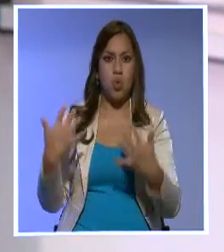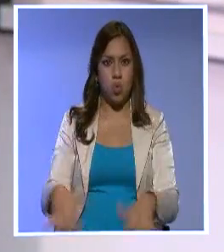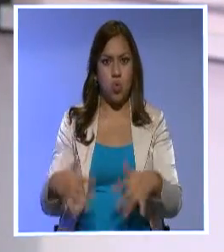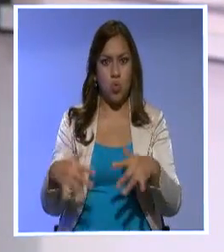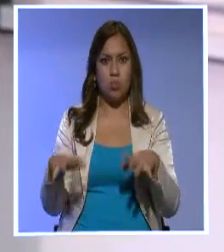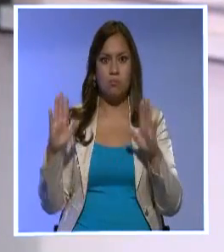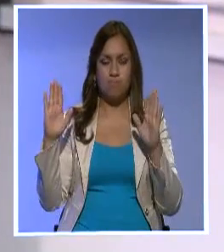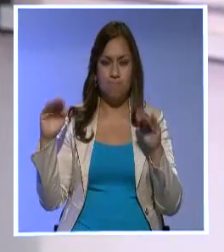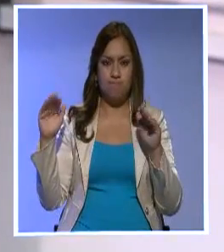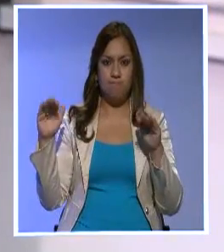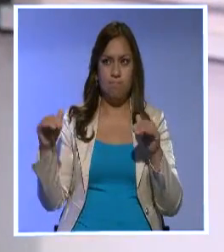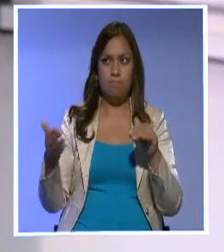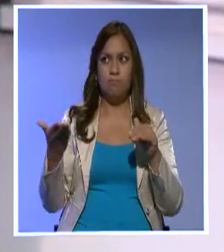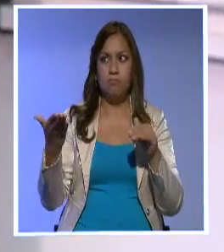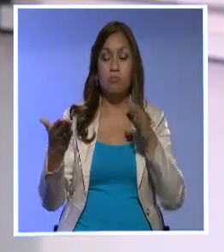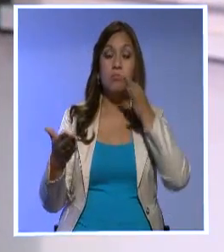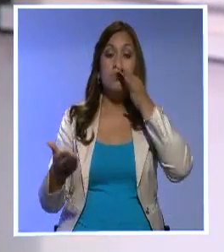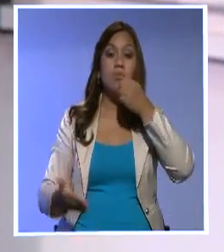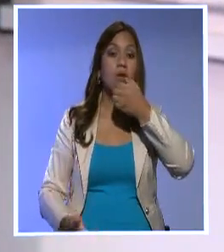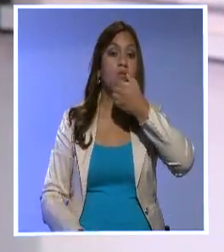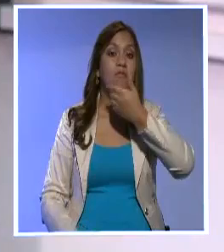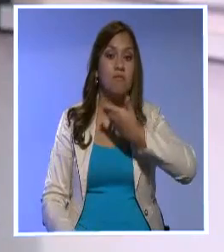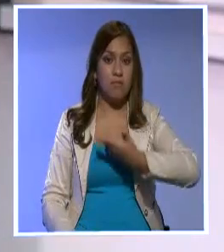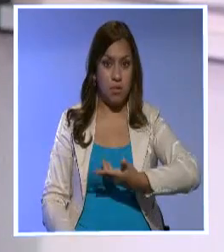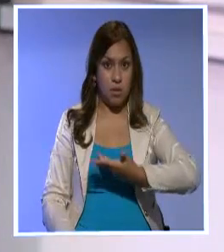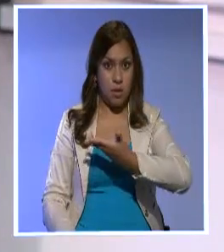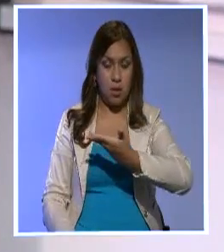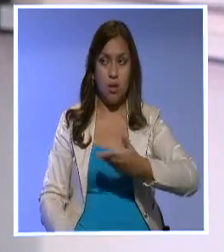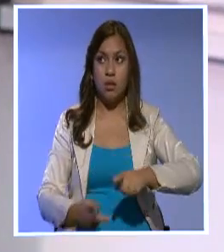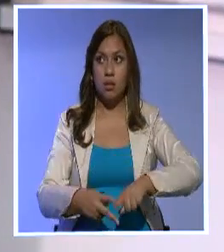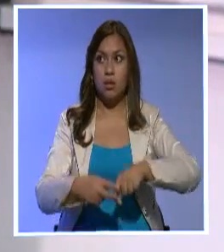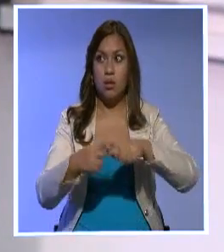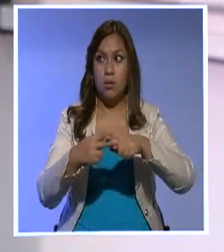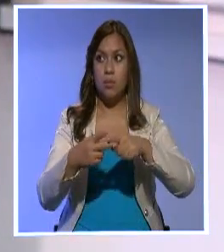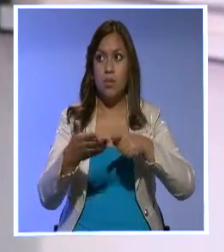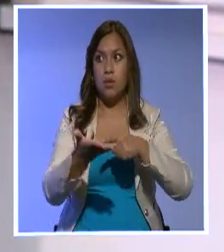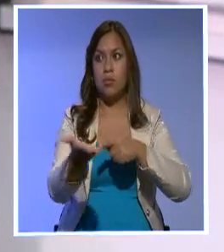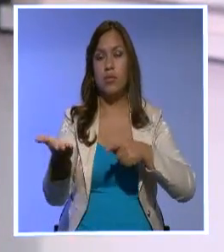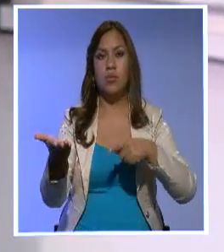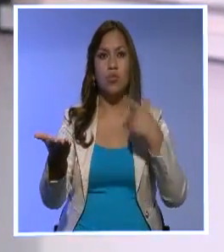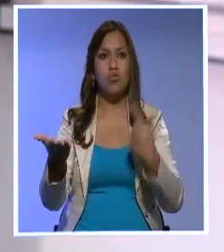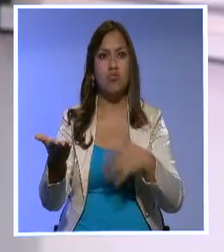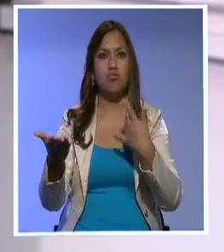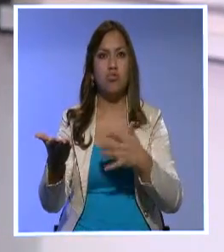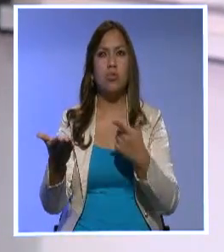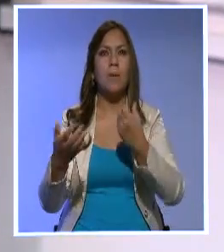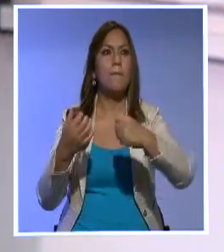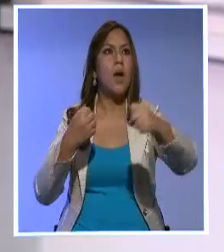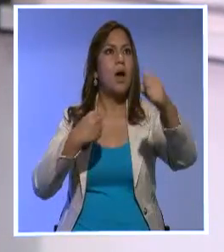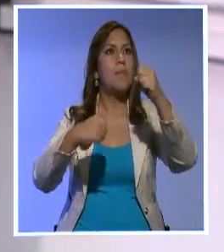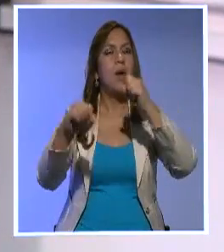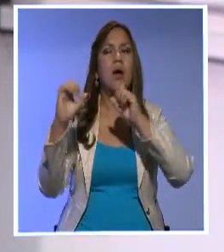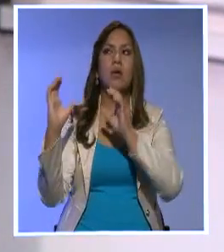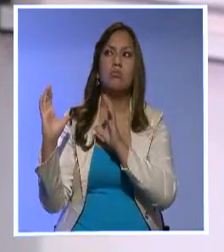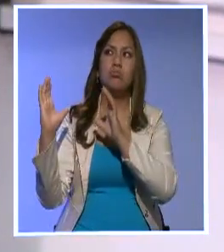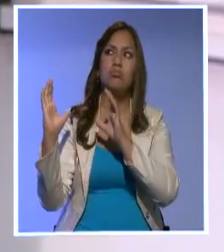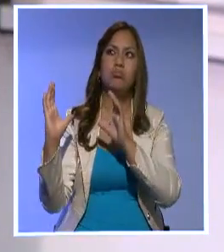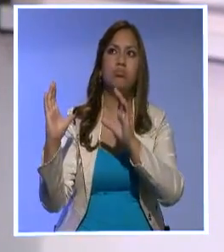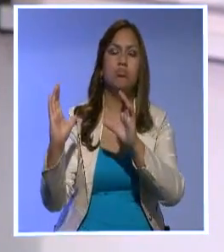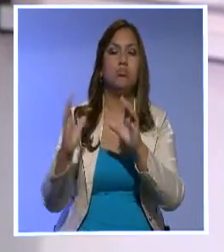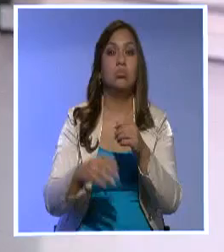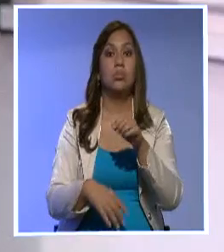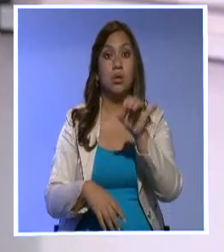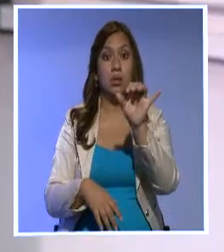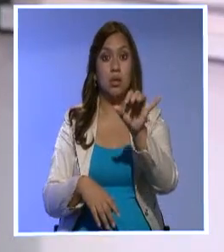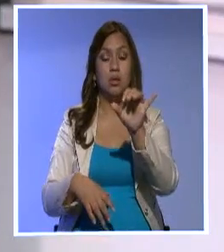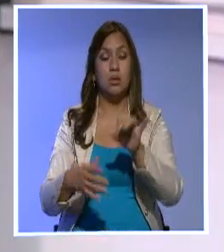despedida a fidel previo a que empiece toda una travesía de retorno a su santiago de cuba donde el domingo pasa el sábado